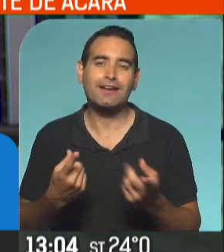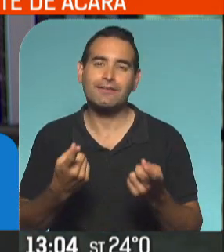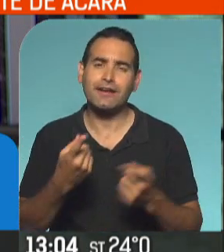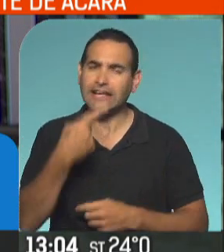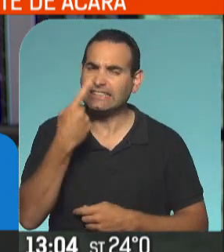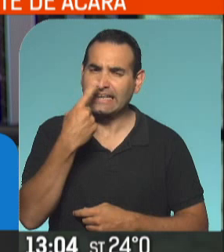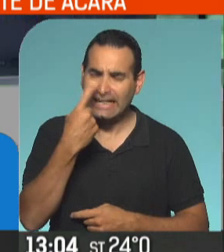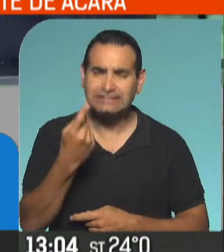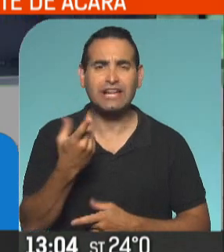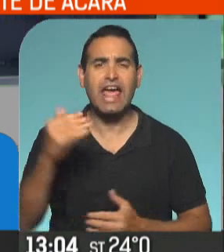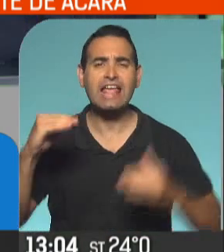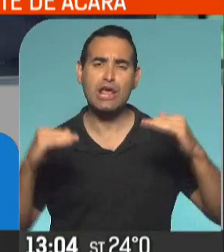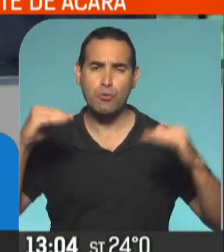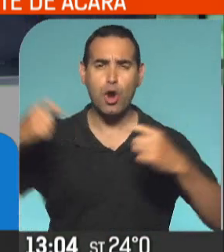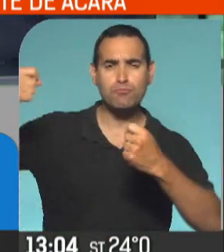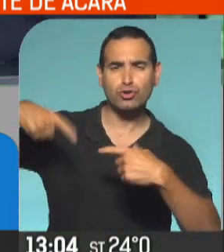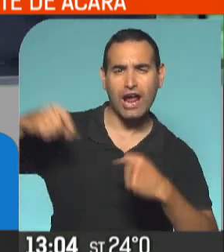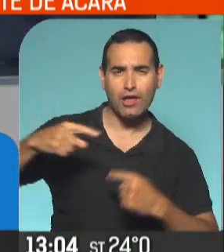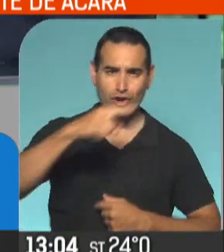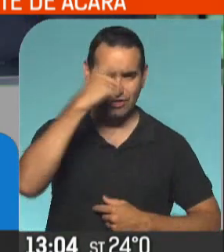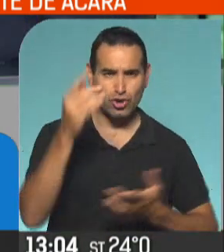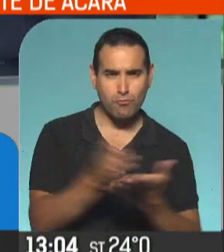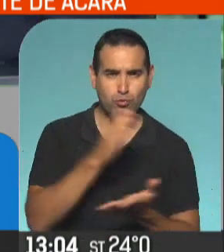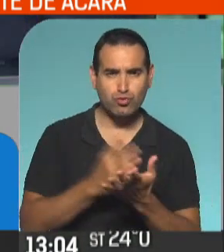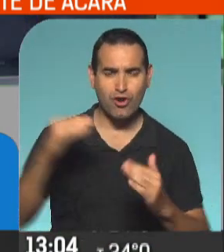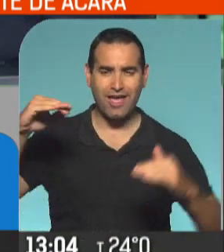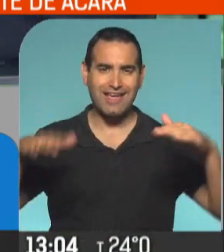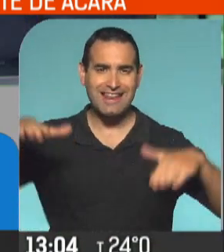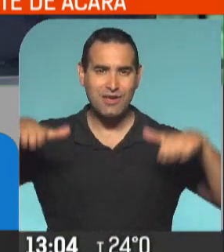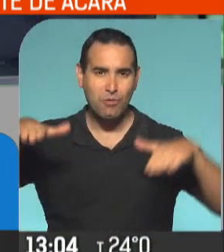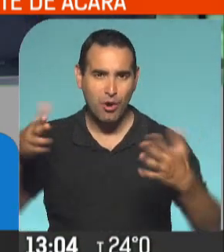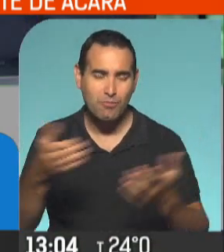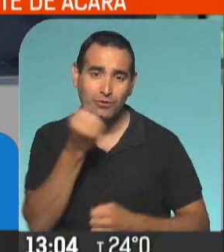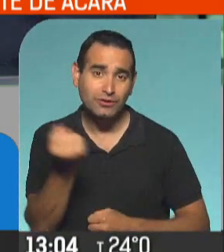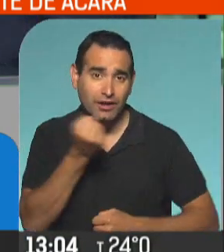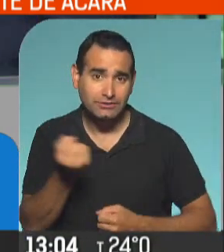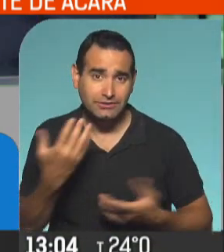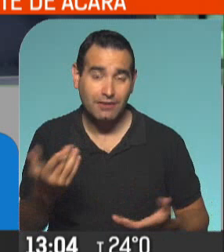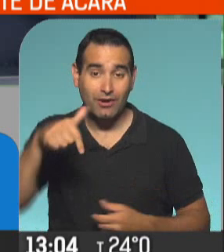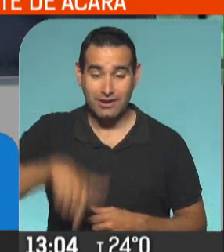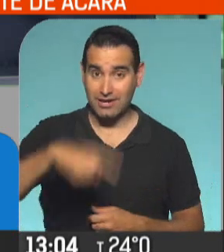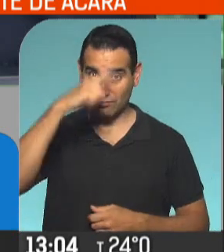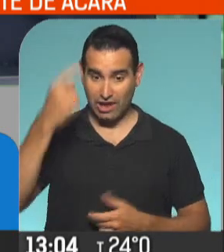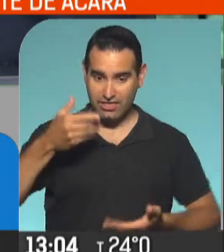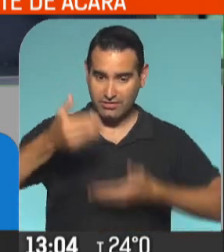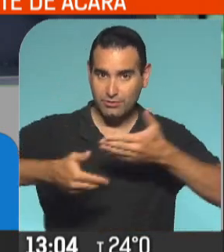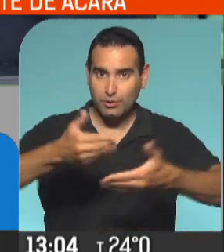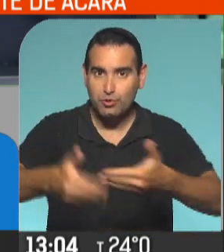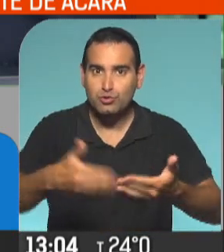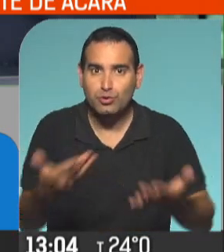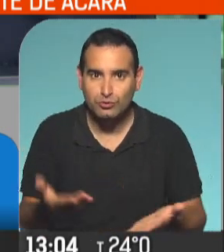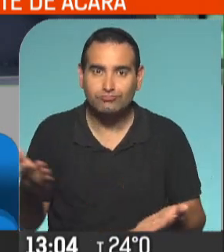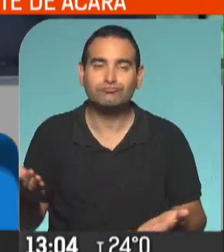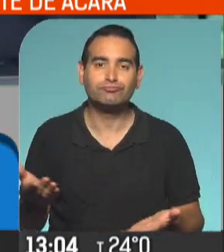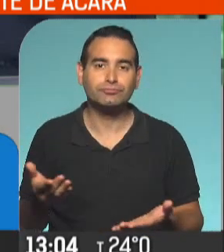interesa que haya un equilibrio entre los autos nacionales y los autos importados porque fundamentalmente el desarrollo nacional se hace